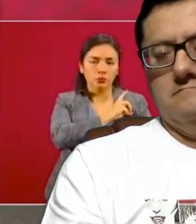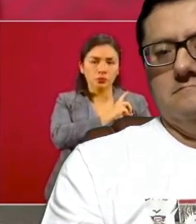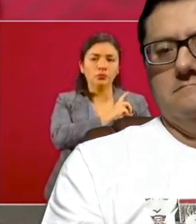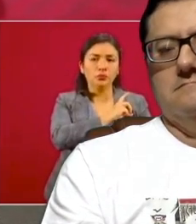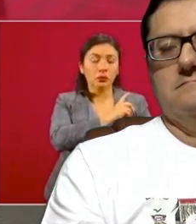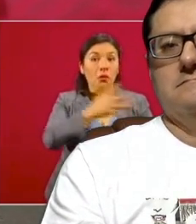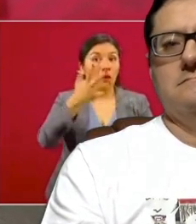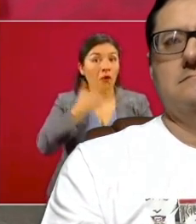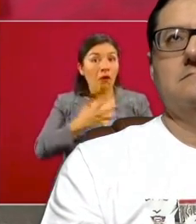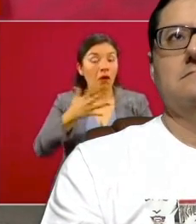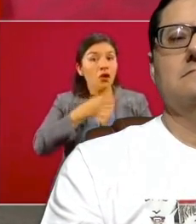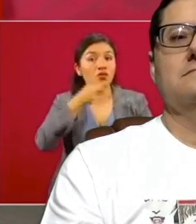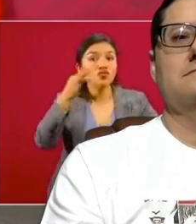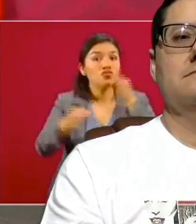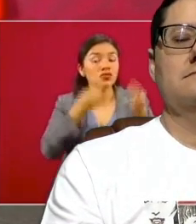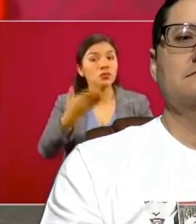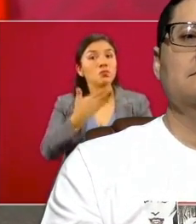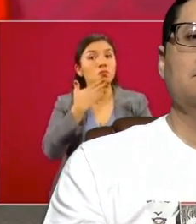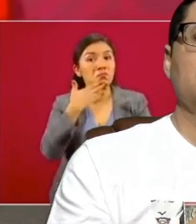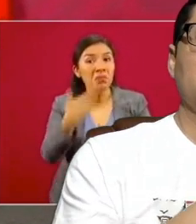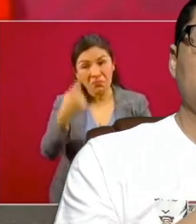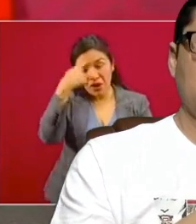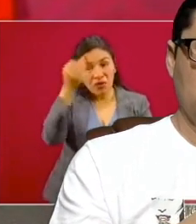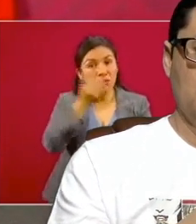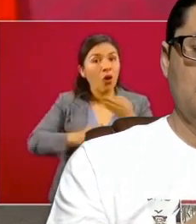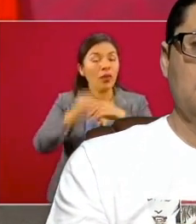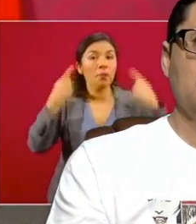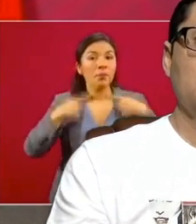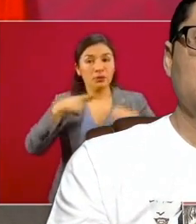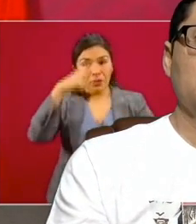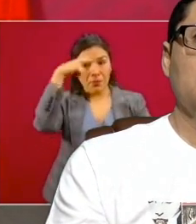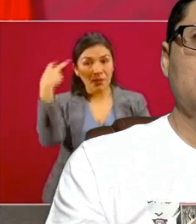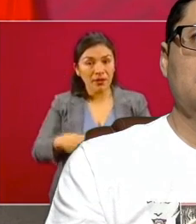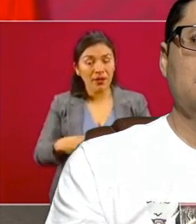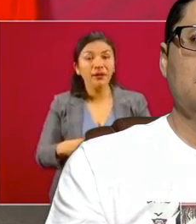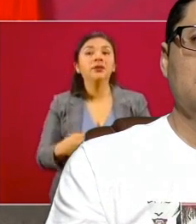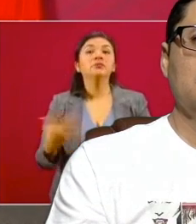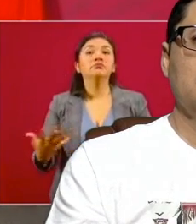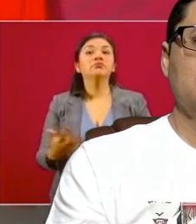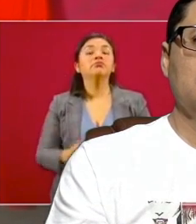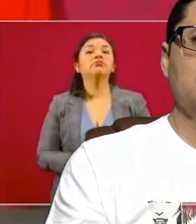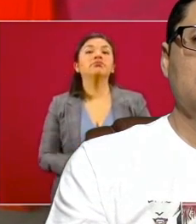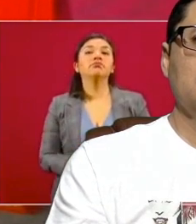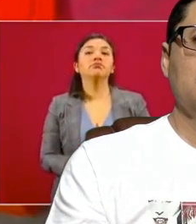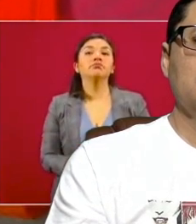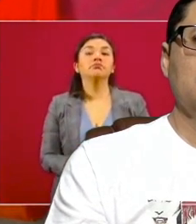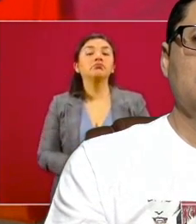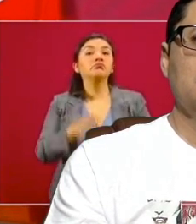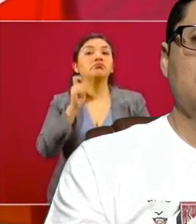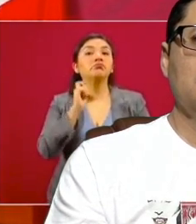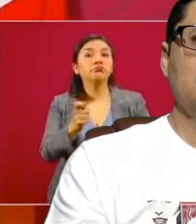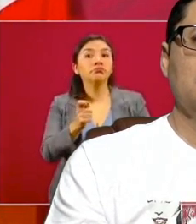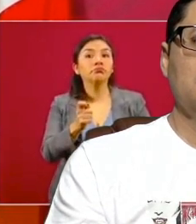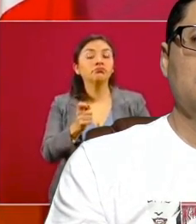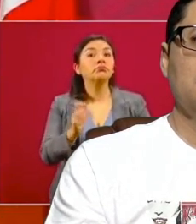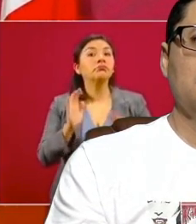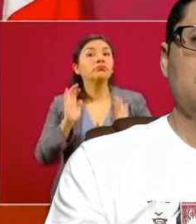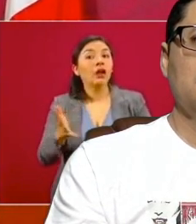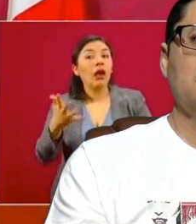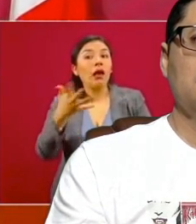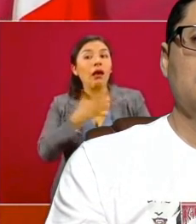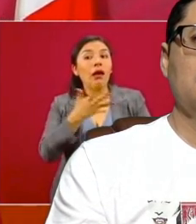una muy buena noticia para el pueblo de México, el que ya se logró